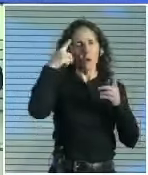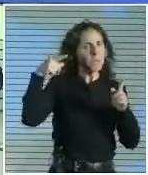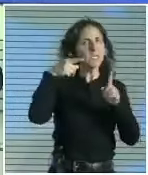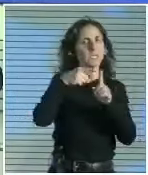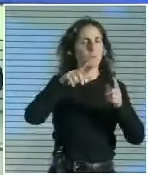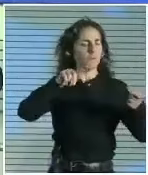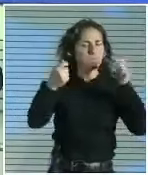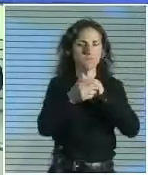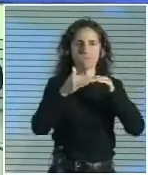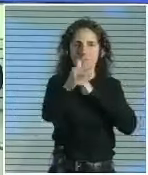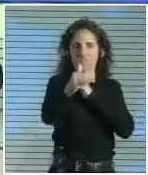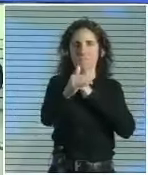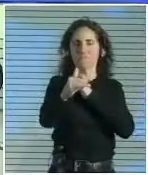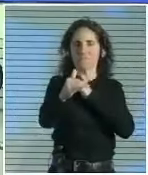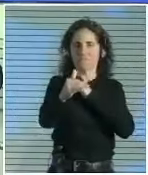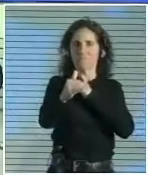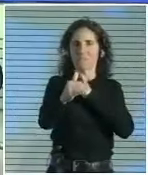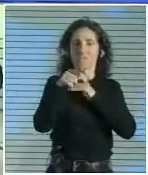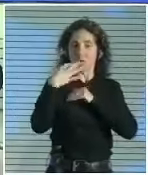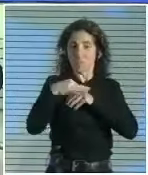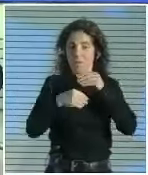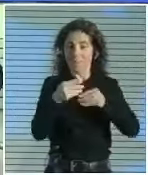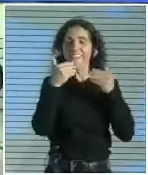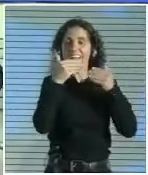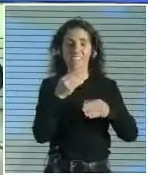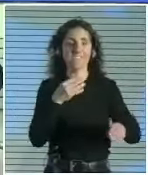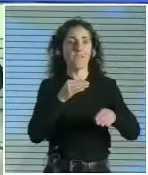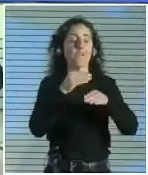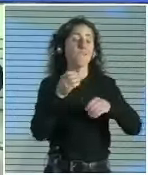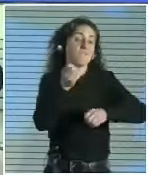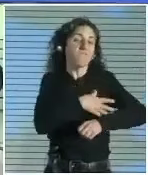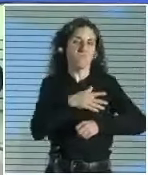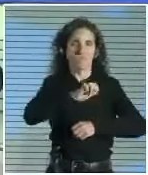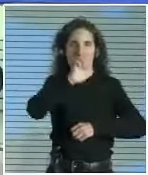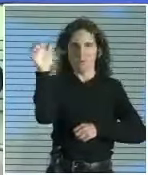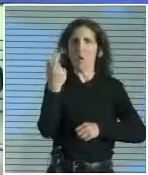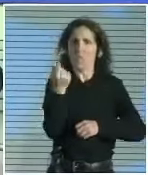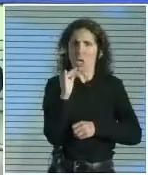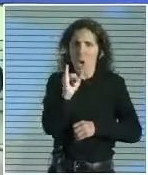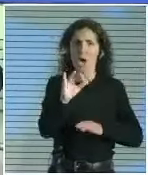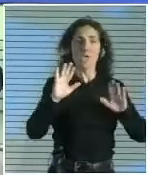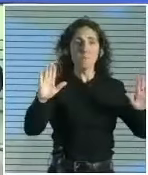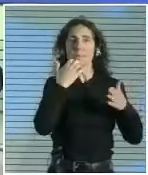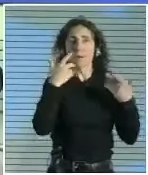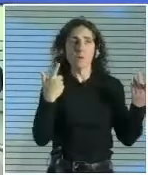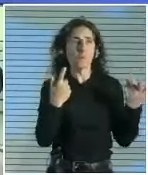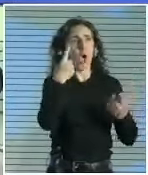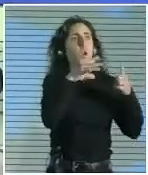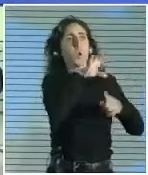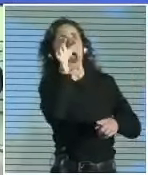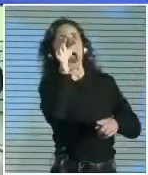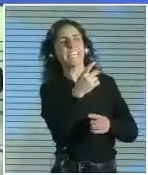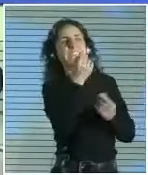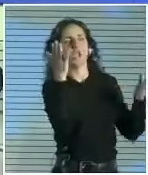sostenible basada en los Next Generation. Y afortunadamente hay dinero, pero para aquellos que no tienen ese dinero también